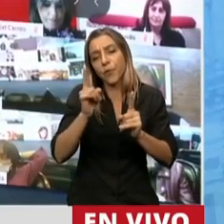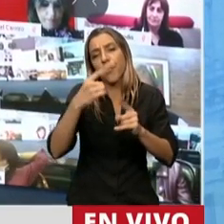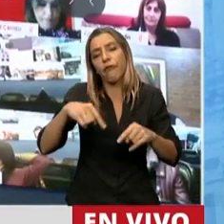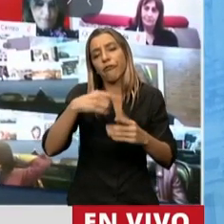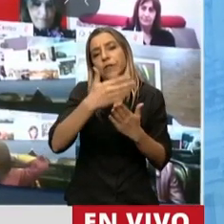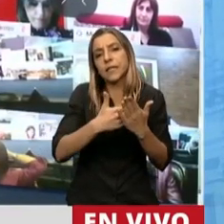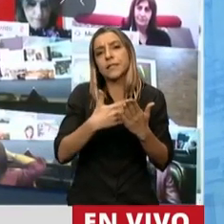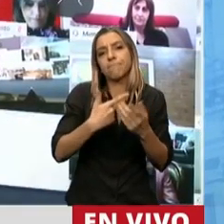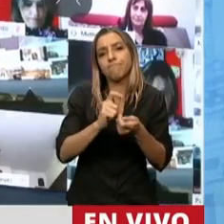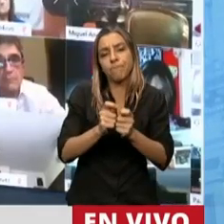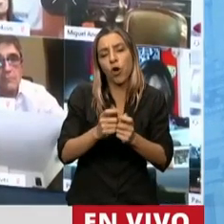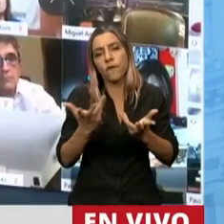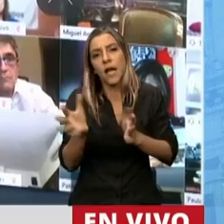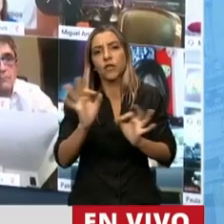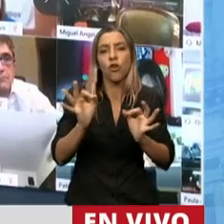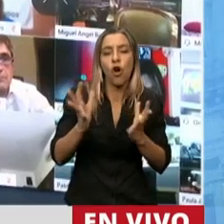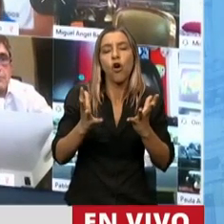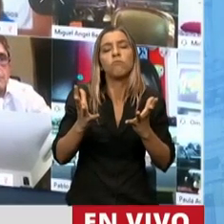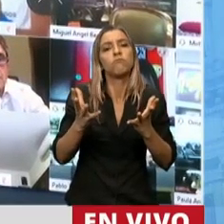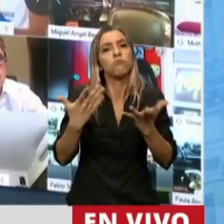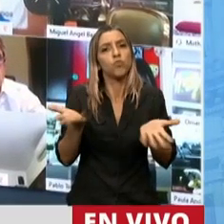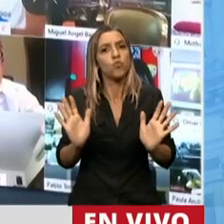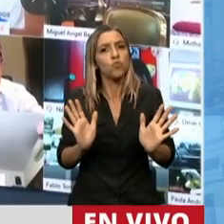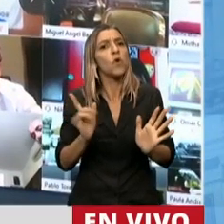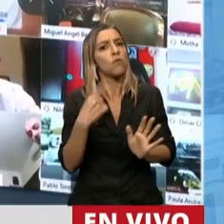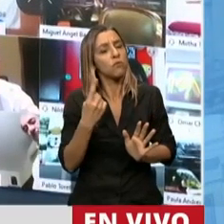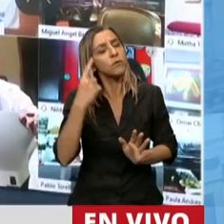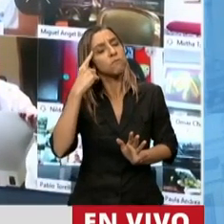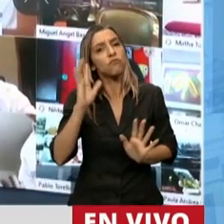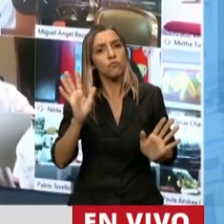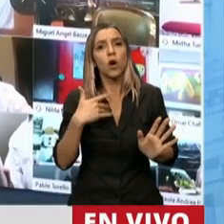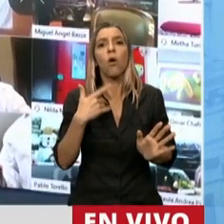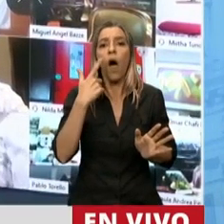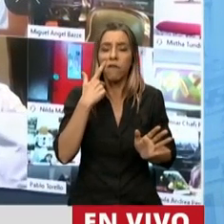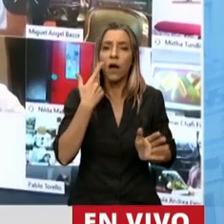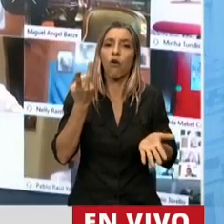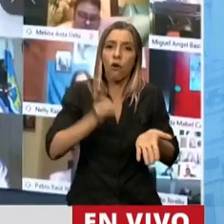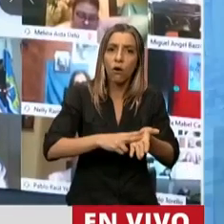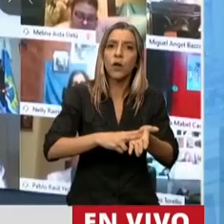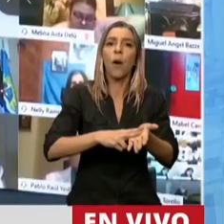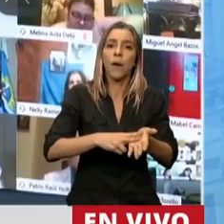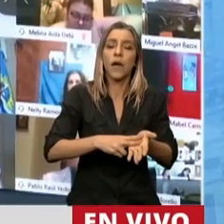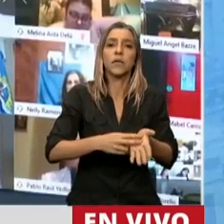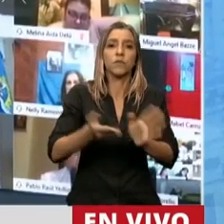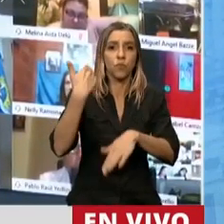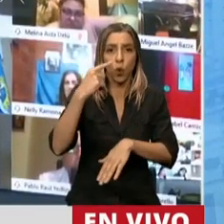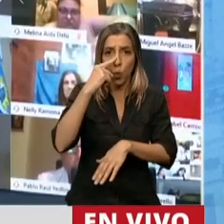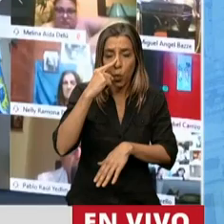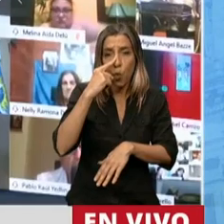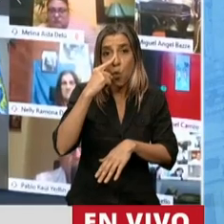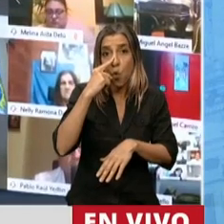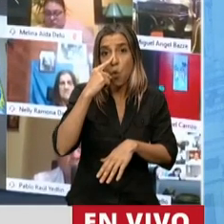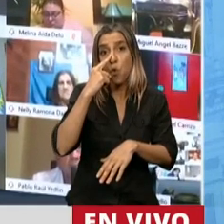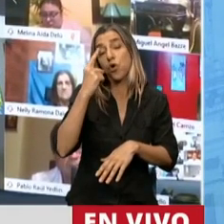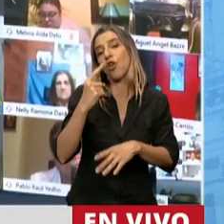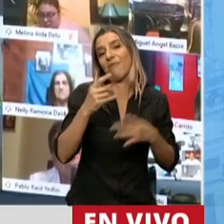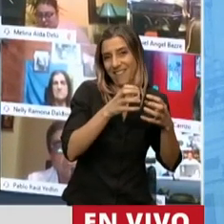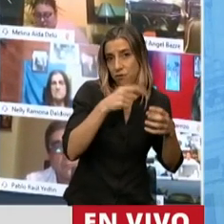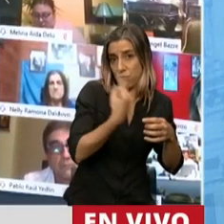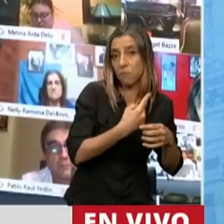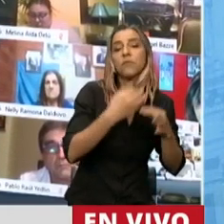de los incentivos, nuevamente nos dispusimos a aprobar en diputados. En junio fue a Senado. El Senado no le